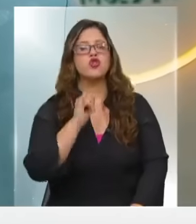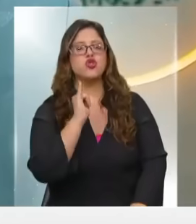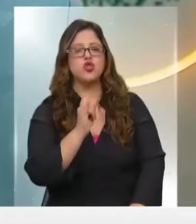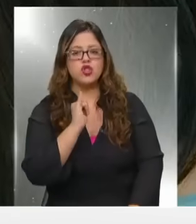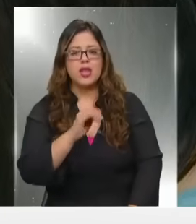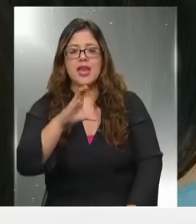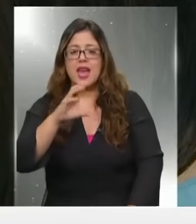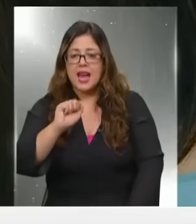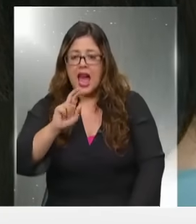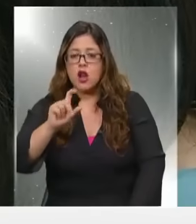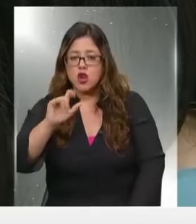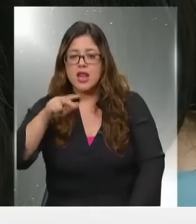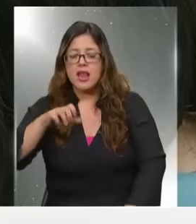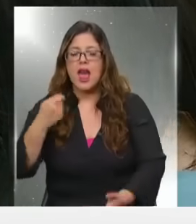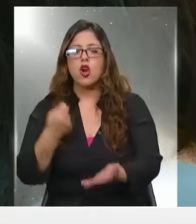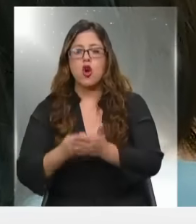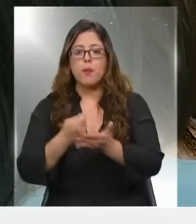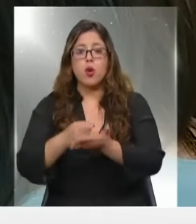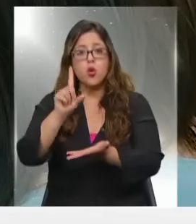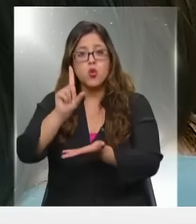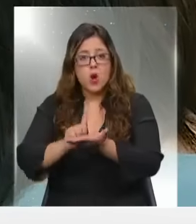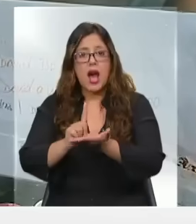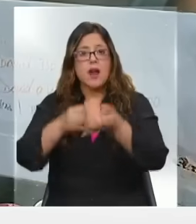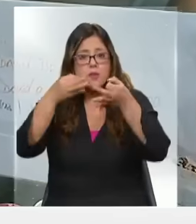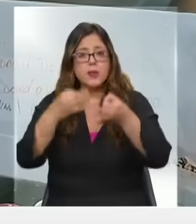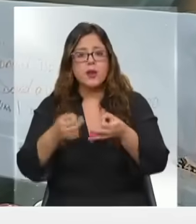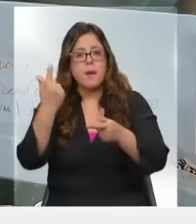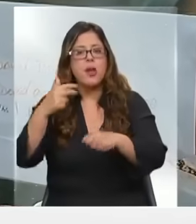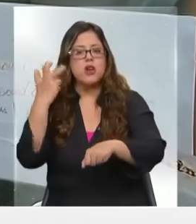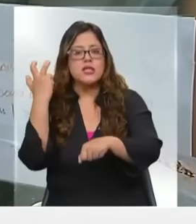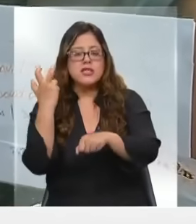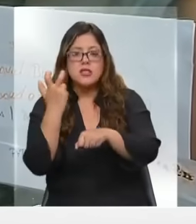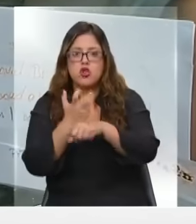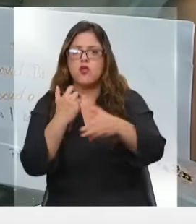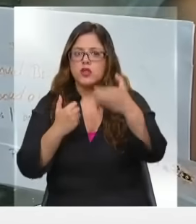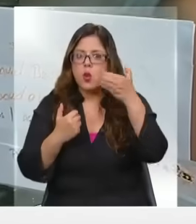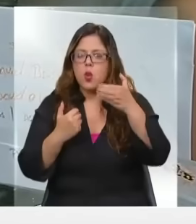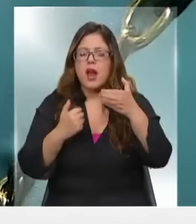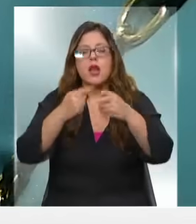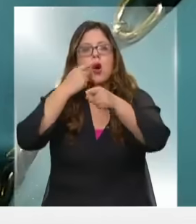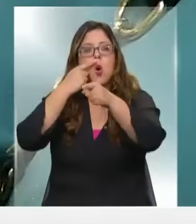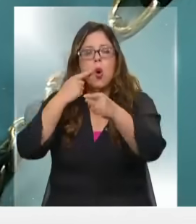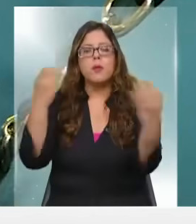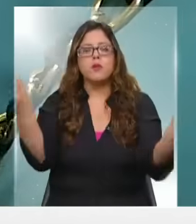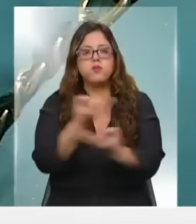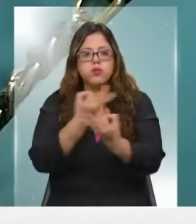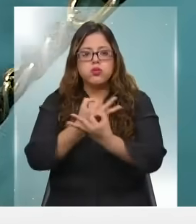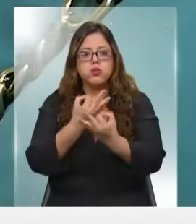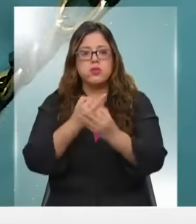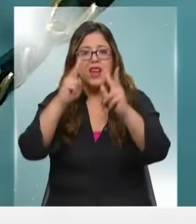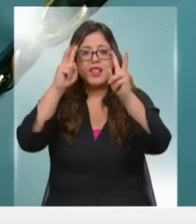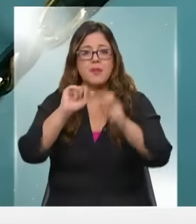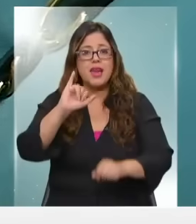Efectivamente, Carolina compró en una tienda establecida un celular robado. David nos explica que el código